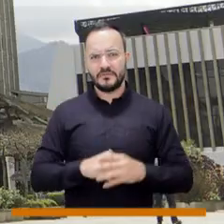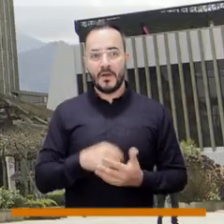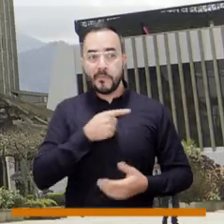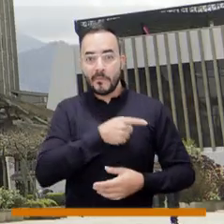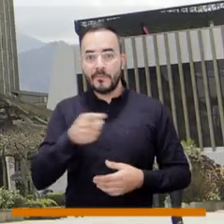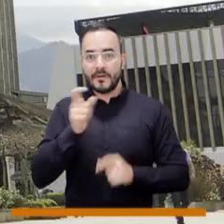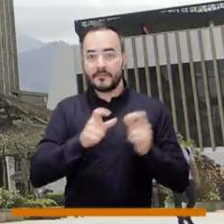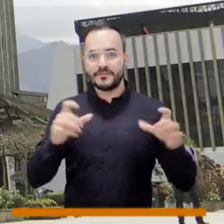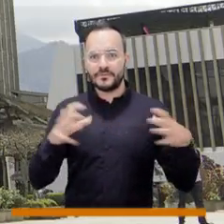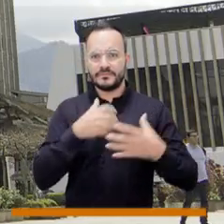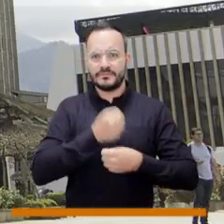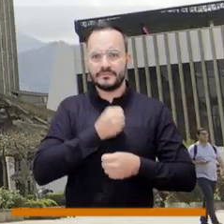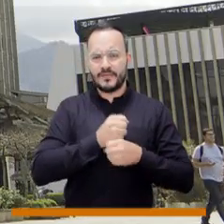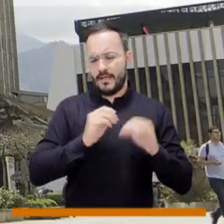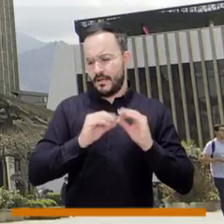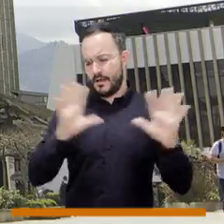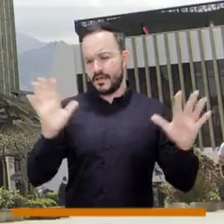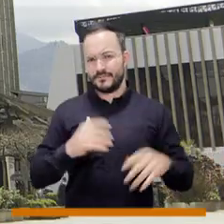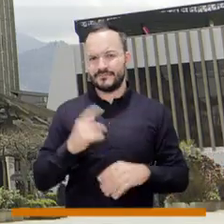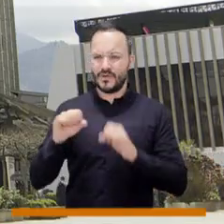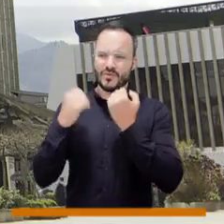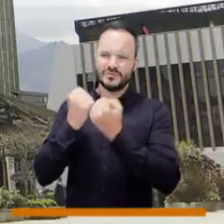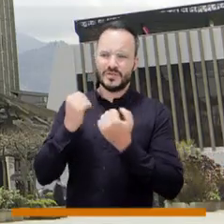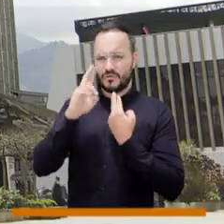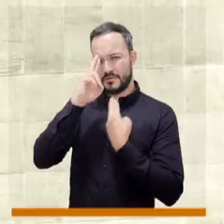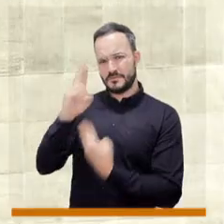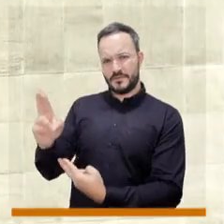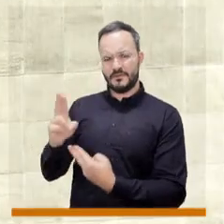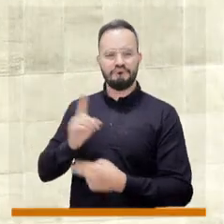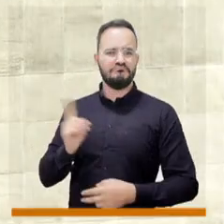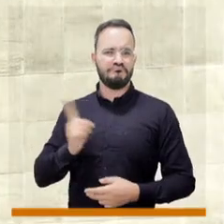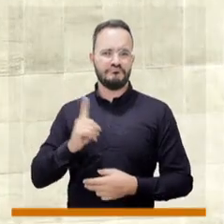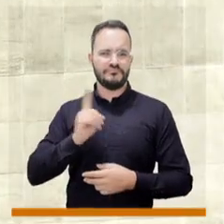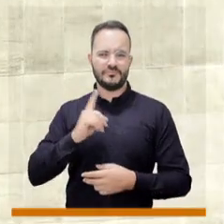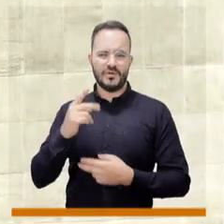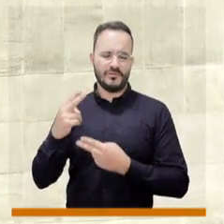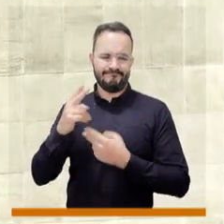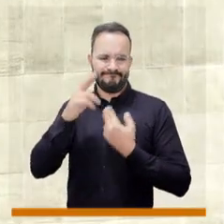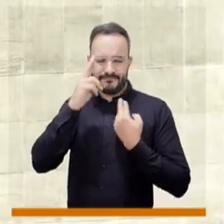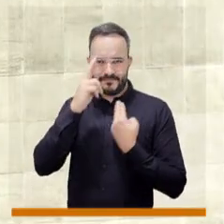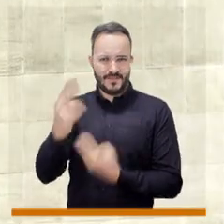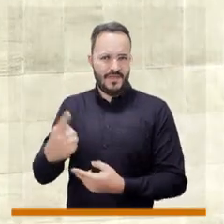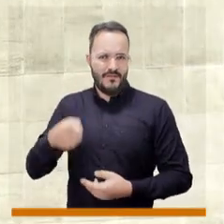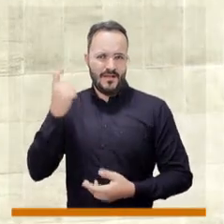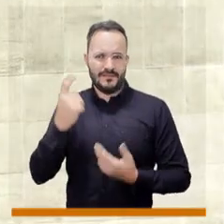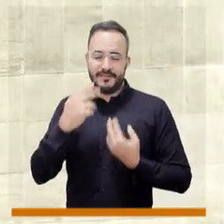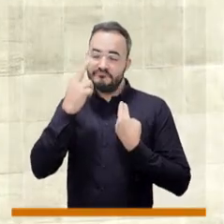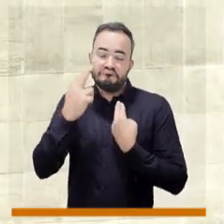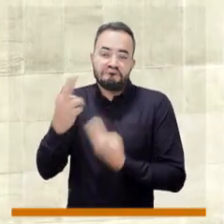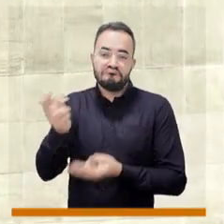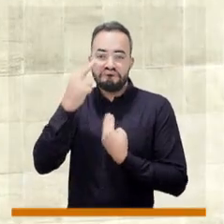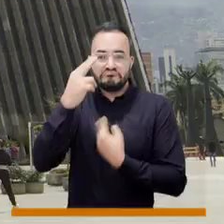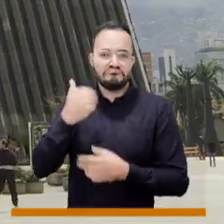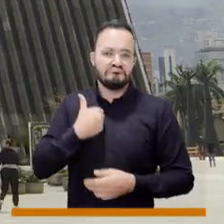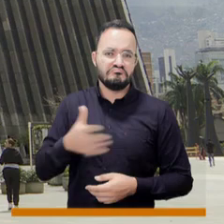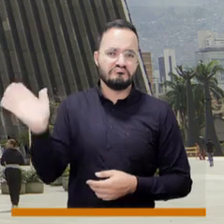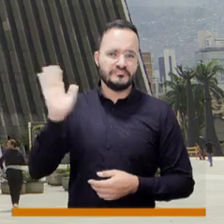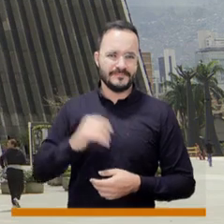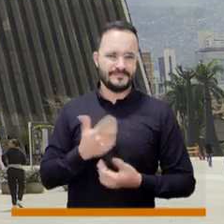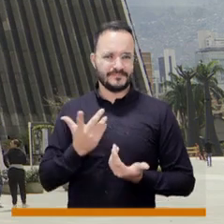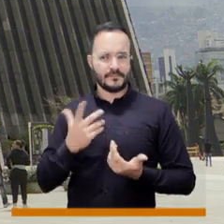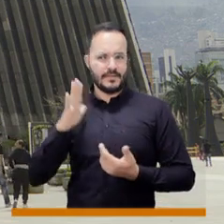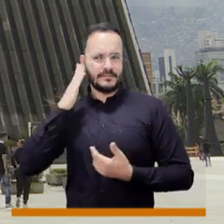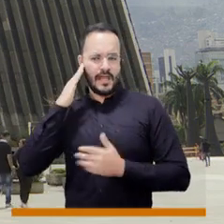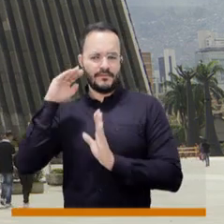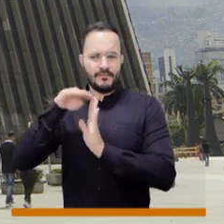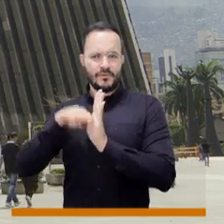muchos de sus funcionarios, de irrespetar a la Corporación del Consejo de Medellín, que tenemos un papel constitucional de hacerle control a lo que digamos son